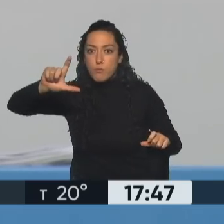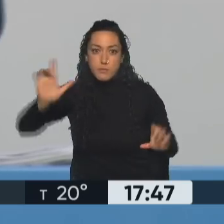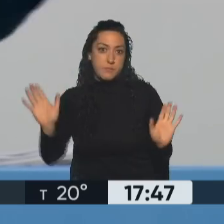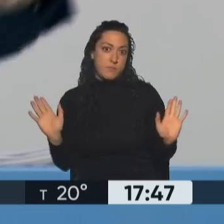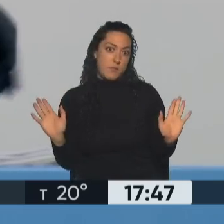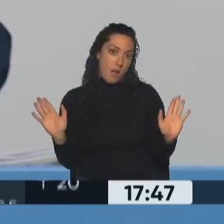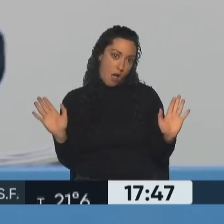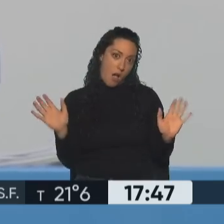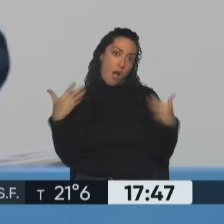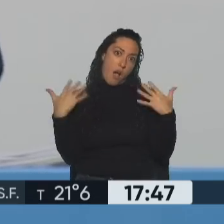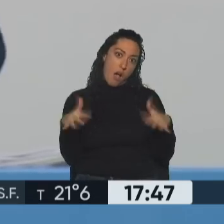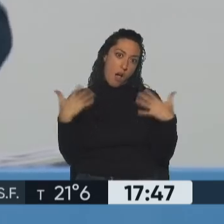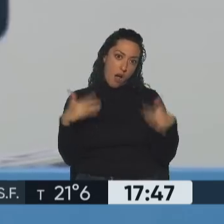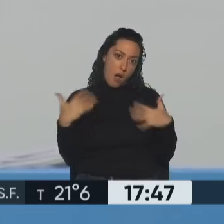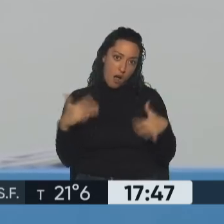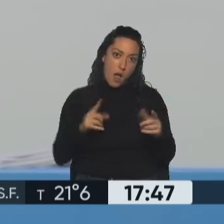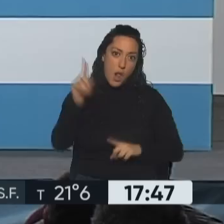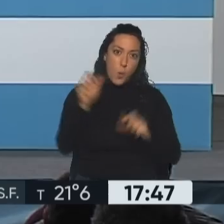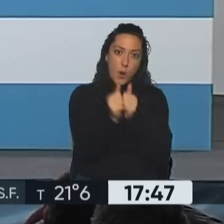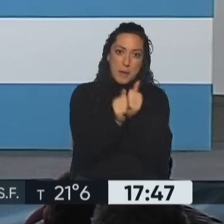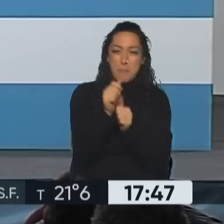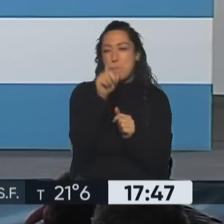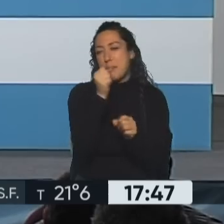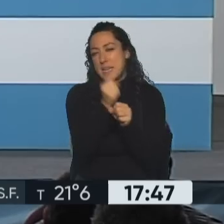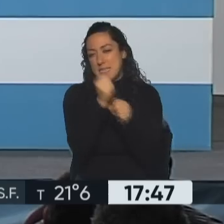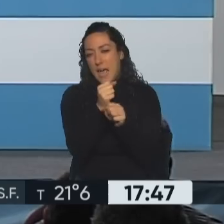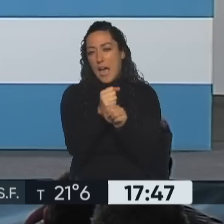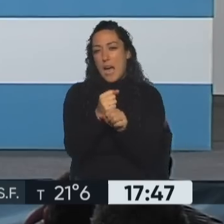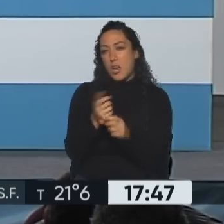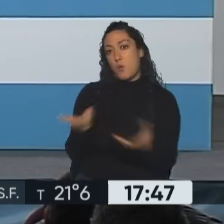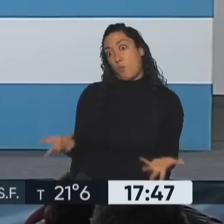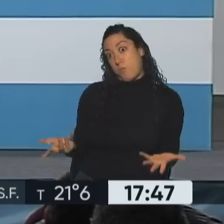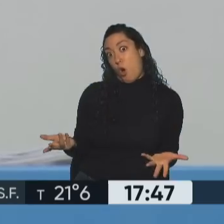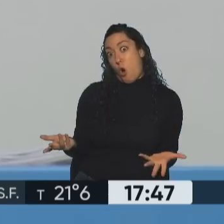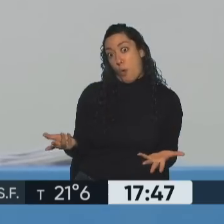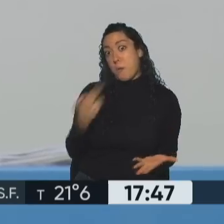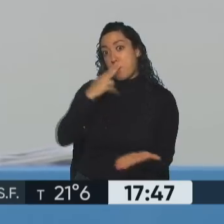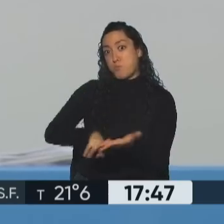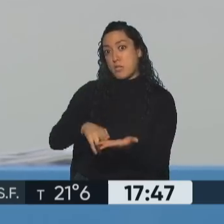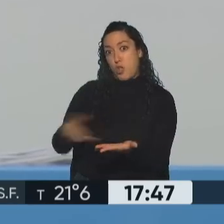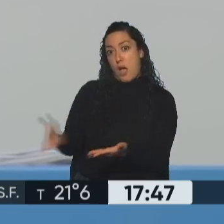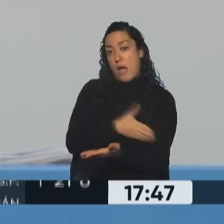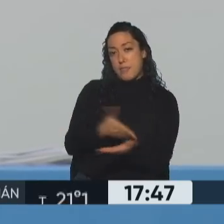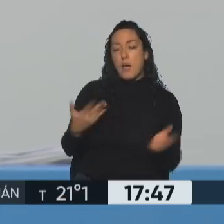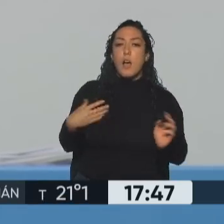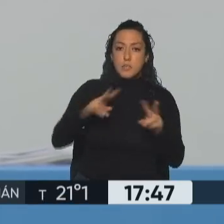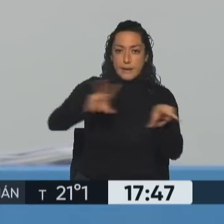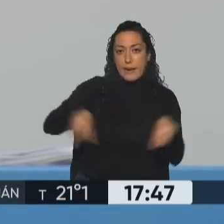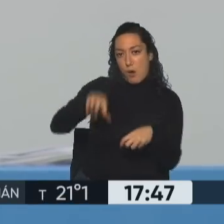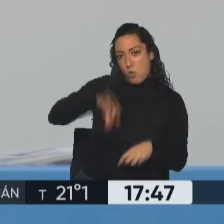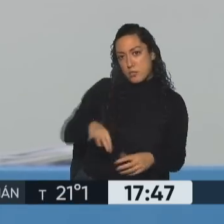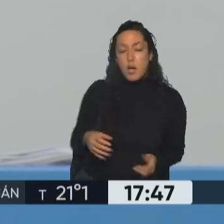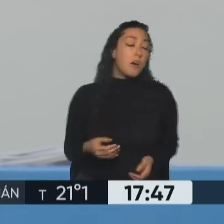Ya sé lo que estarán diciendo algunos empresarios que me están mirando. Claro, pero eso es antes de pagar impuestos. Mira qué